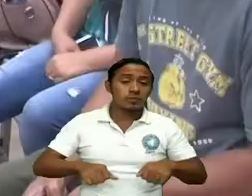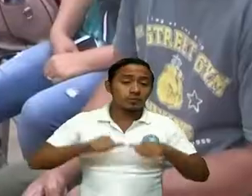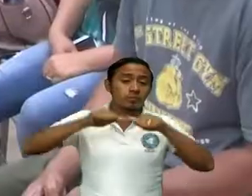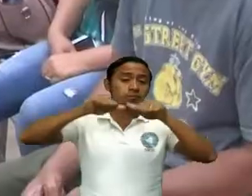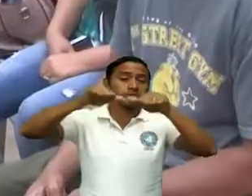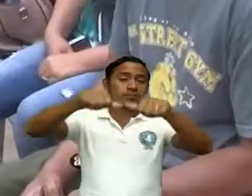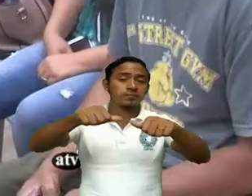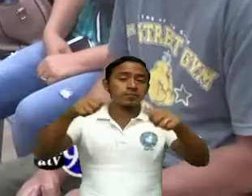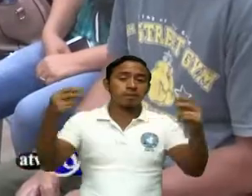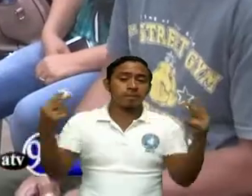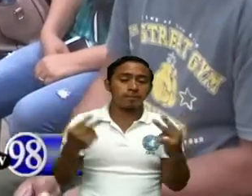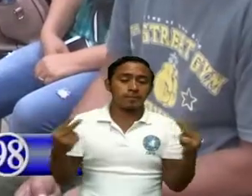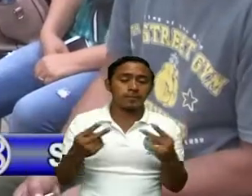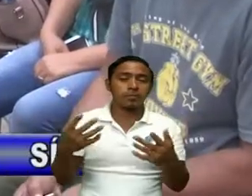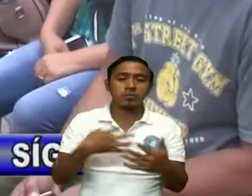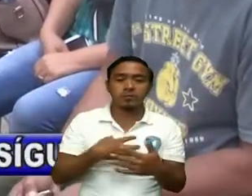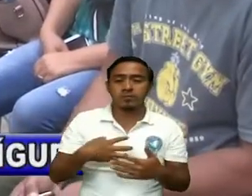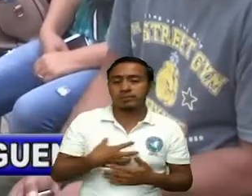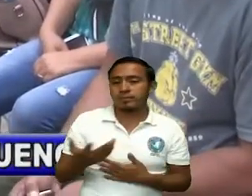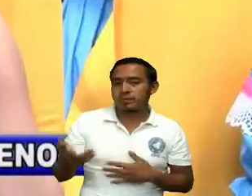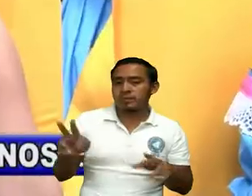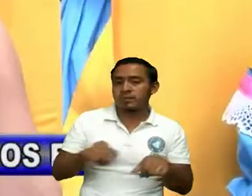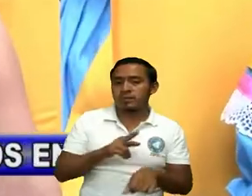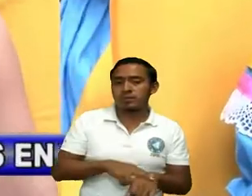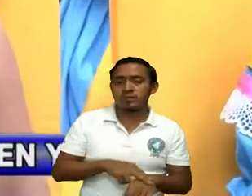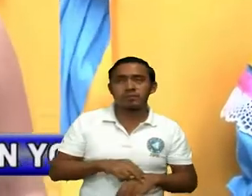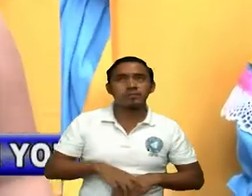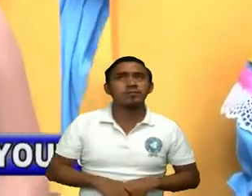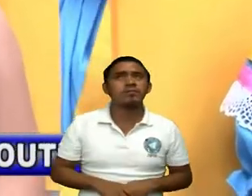vivos en la idiosincrasia nacional.